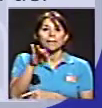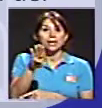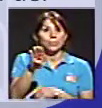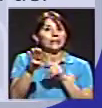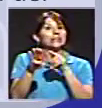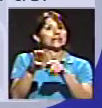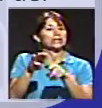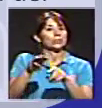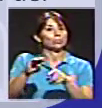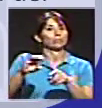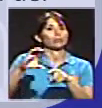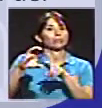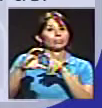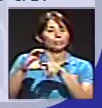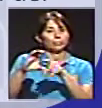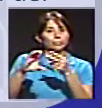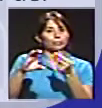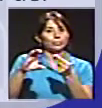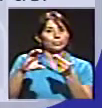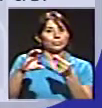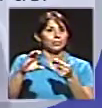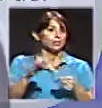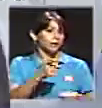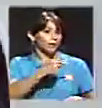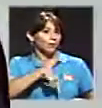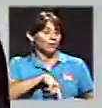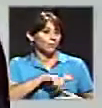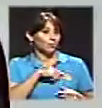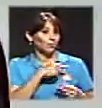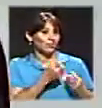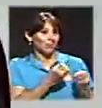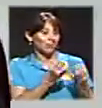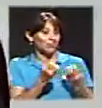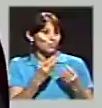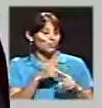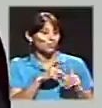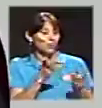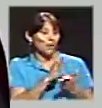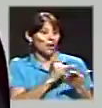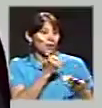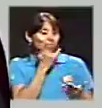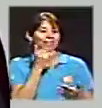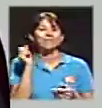importante, por varias razones. Éramos muchos y parió la abuela, que decimos en Heredia.